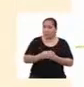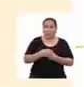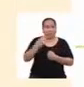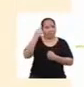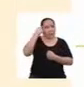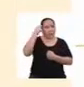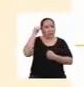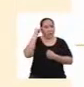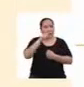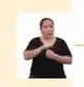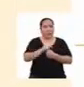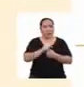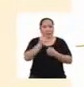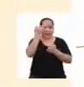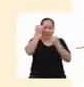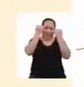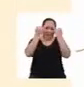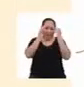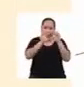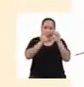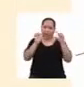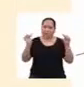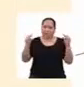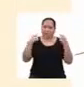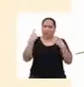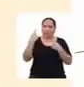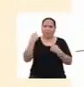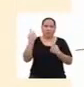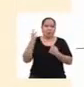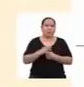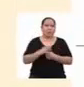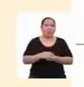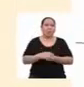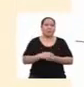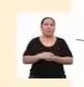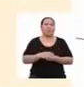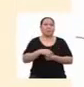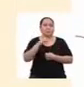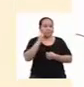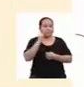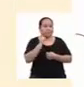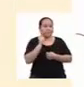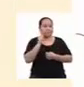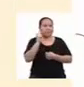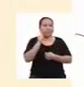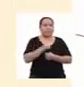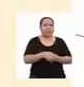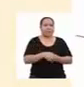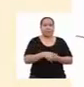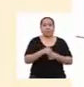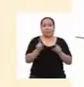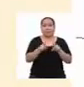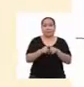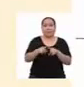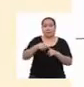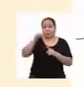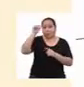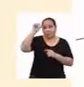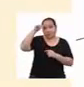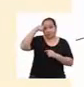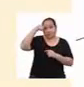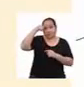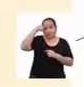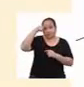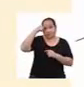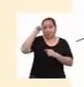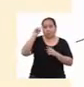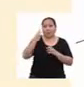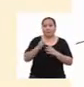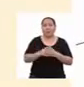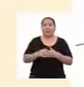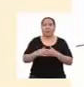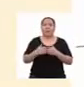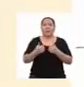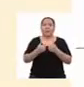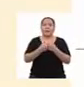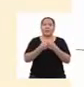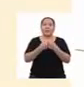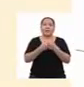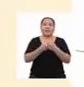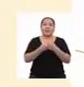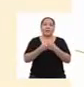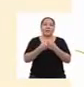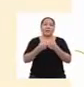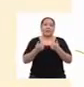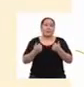que esa idea funciona por sí sola. Sí, además recordemos que luego del conector, sin